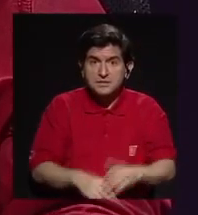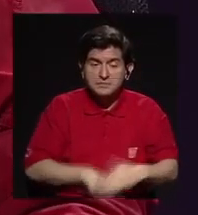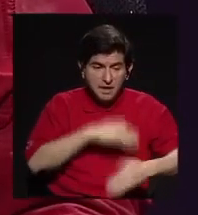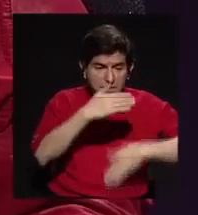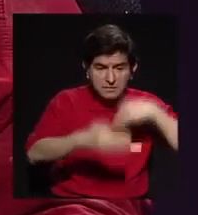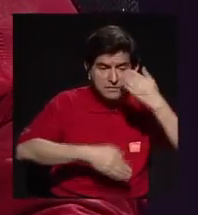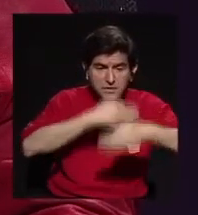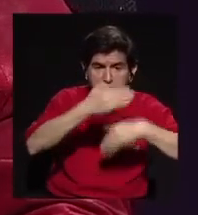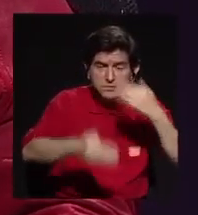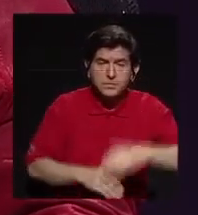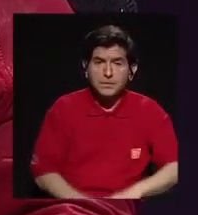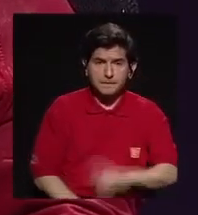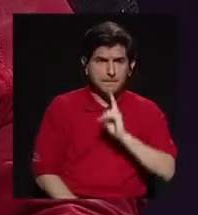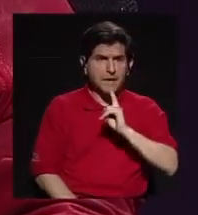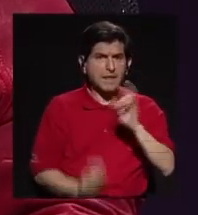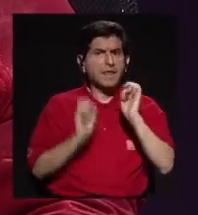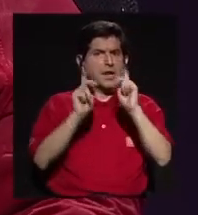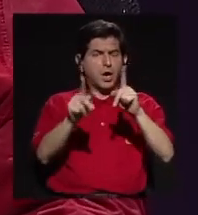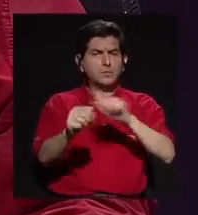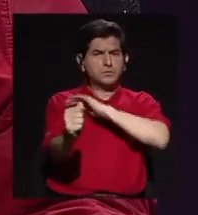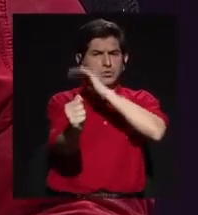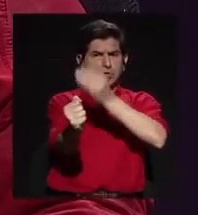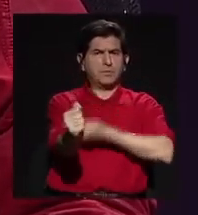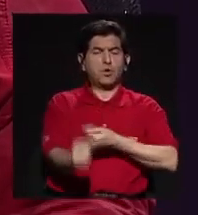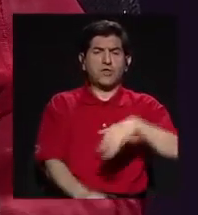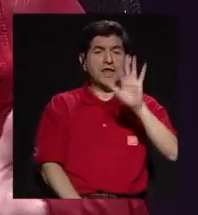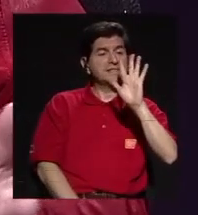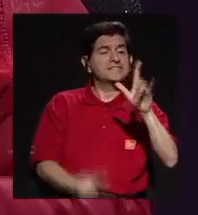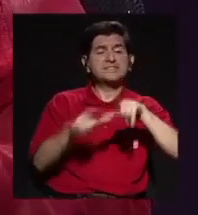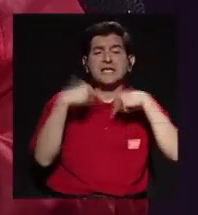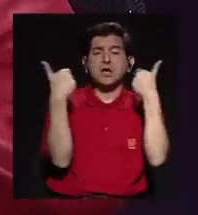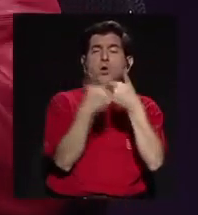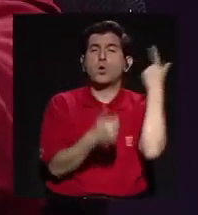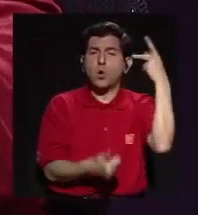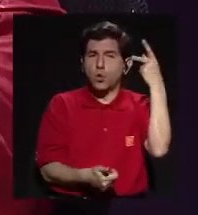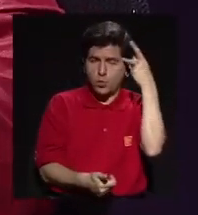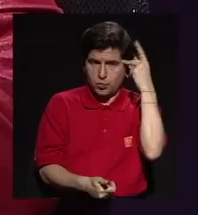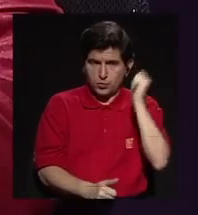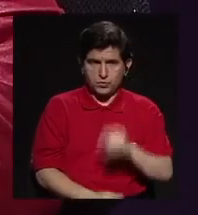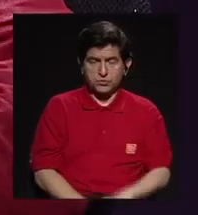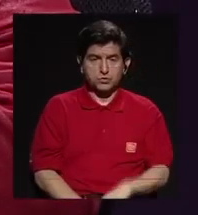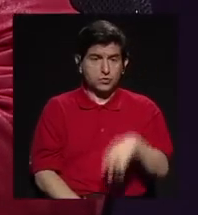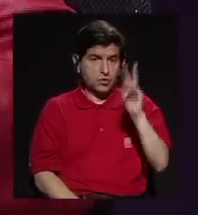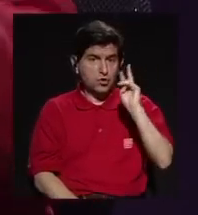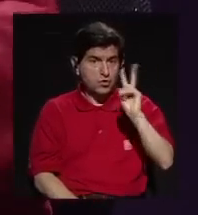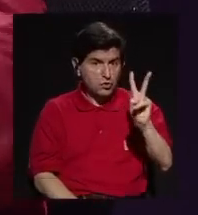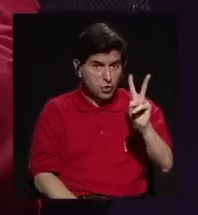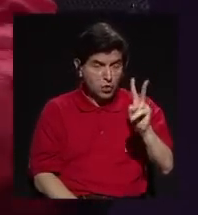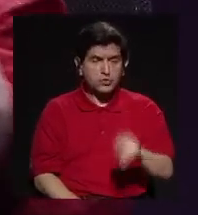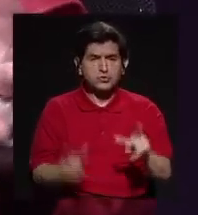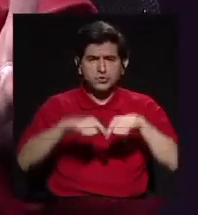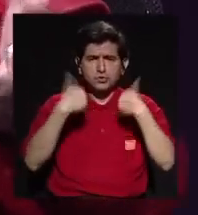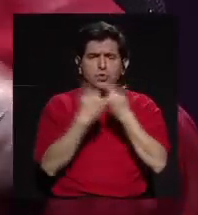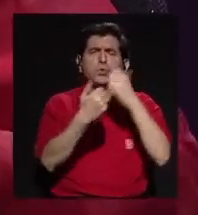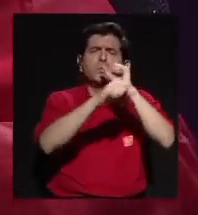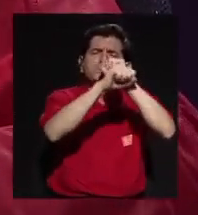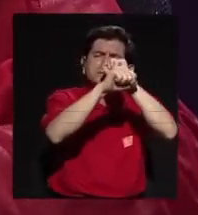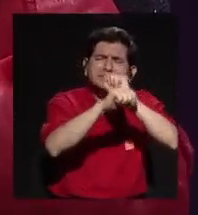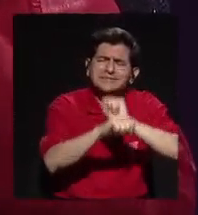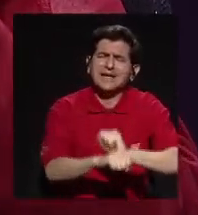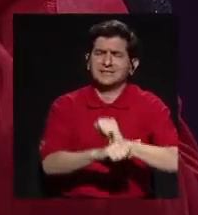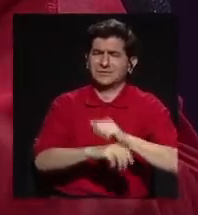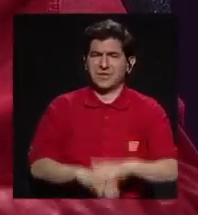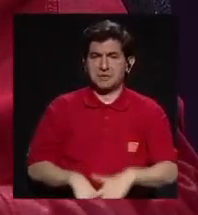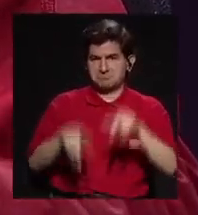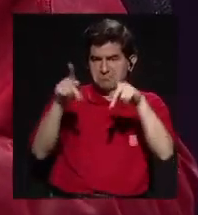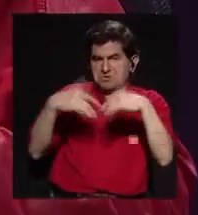proceso electoral con opciones reales de llegar al poder cinco grupos políticos, de los cuales Dos son de los grupos tradicionales. Entonces, digamos